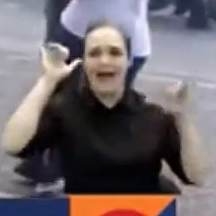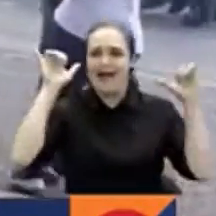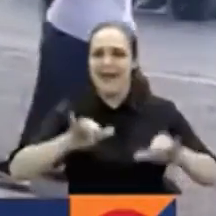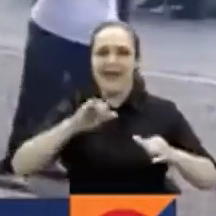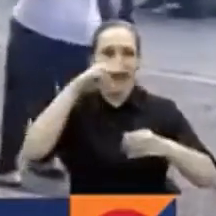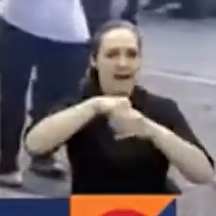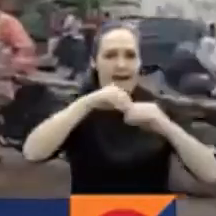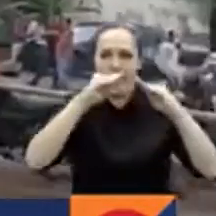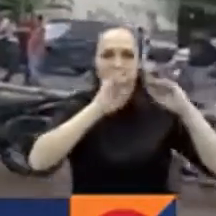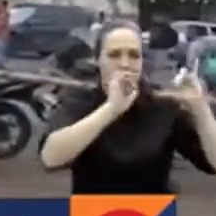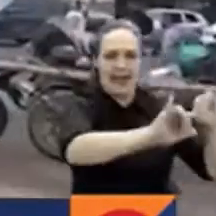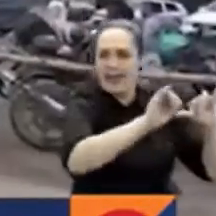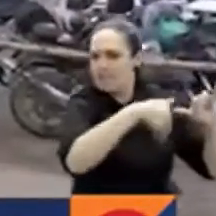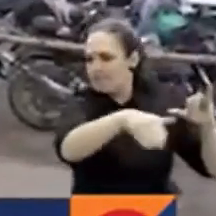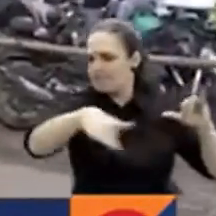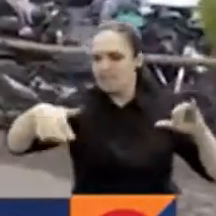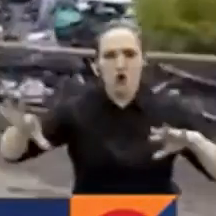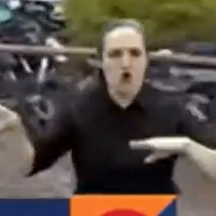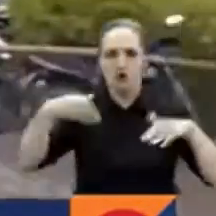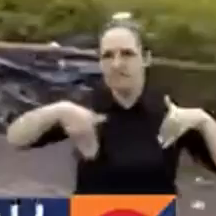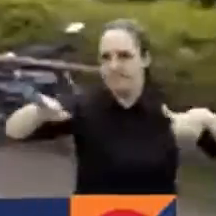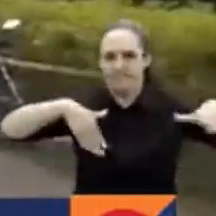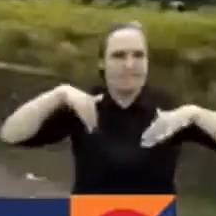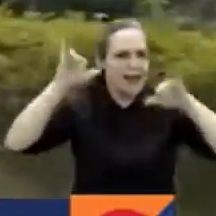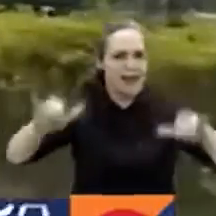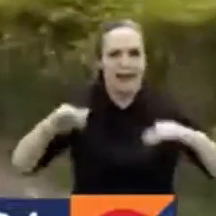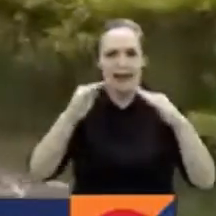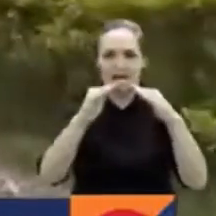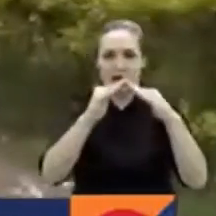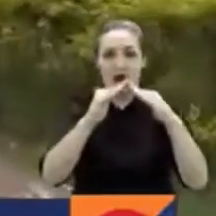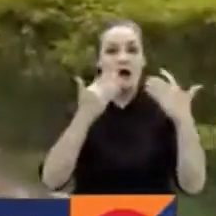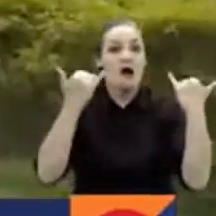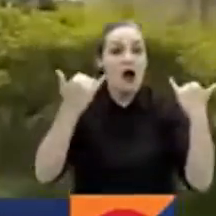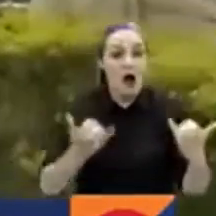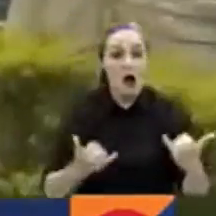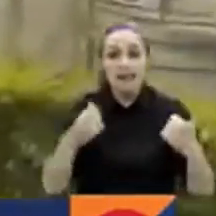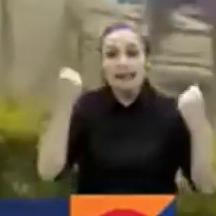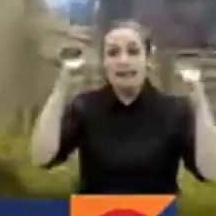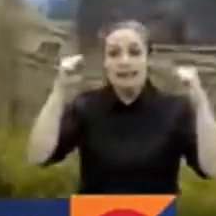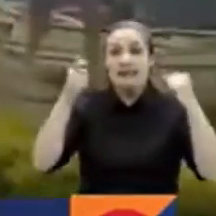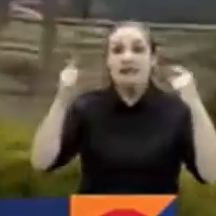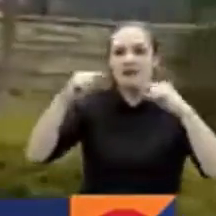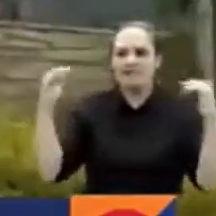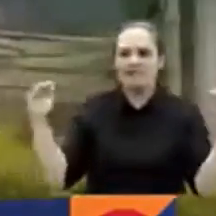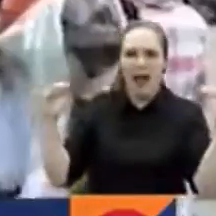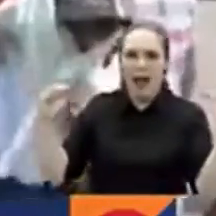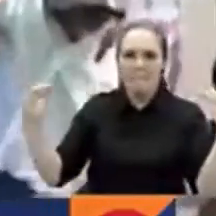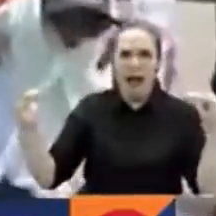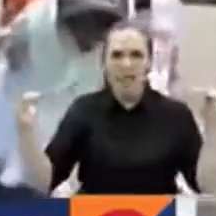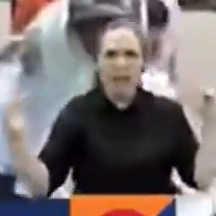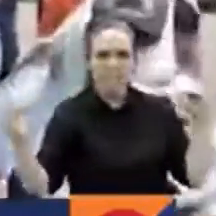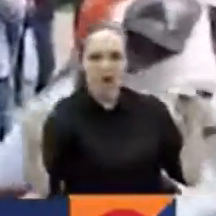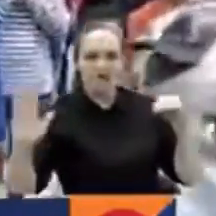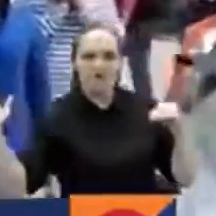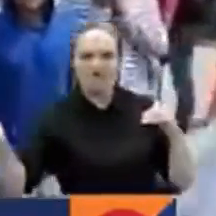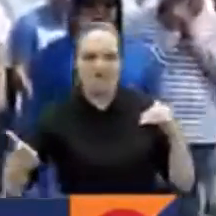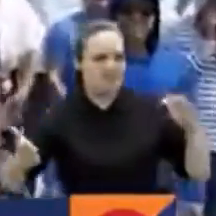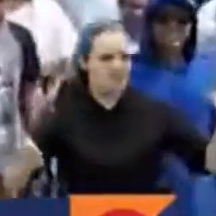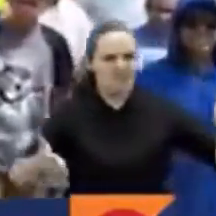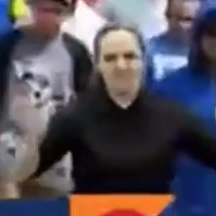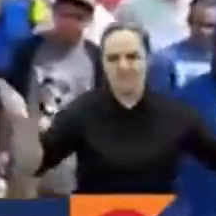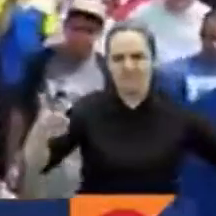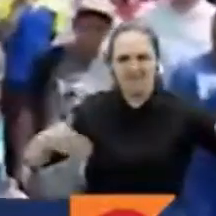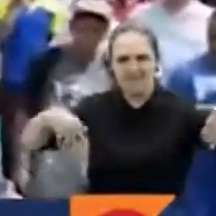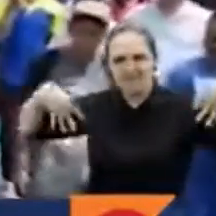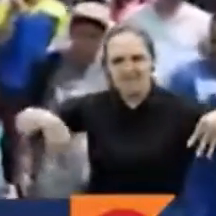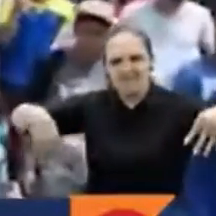municipio del Bajo Cauca antioqueño. La protesta minera afecta también la movilidad por la subregión. Todas las vías de acceso a los municipios de la zona están bloqueadas,